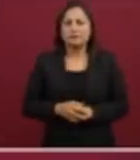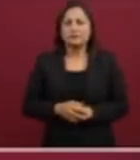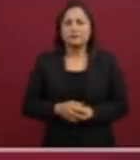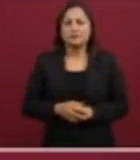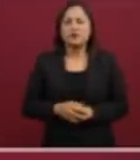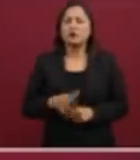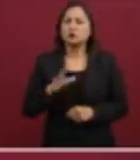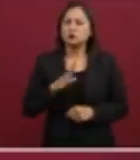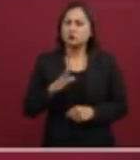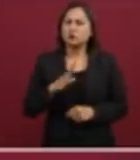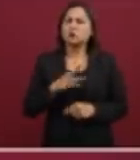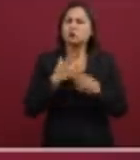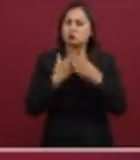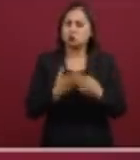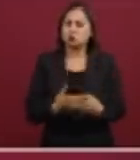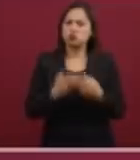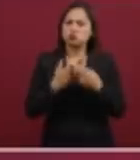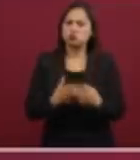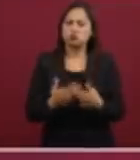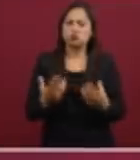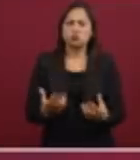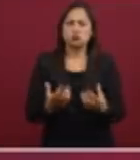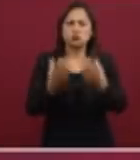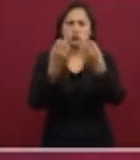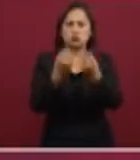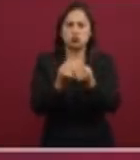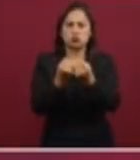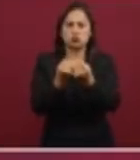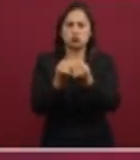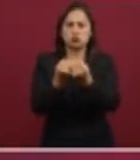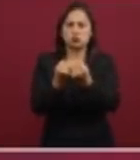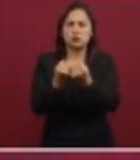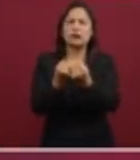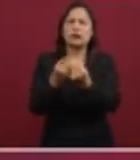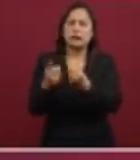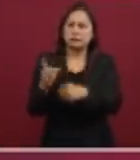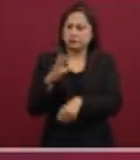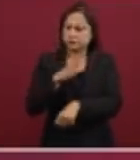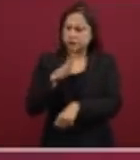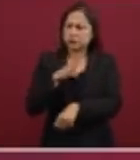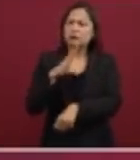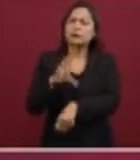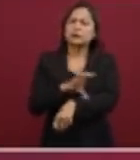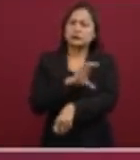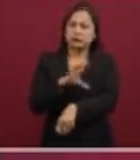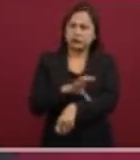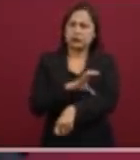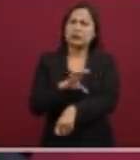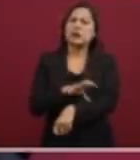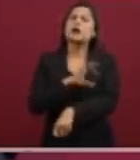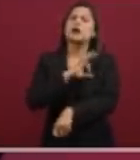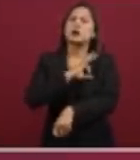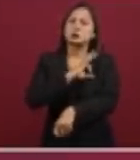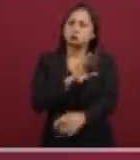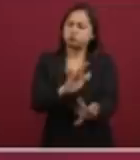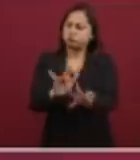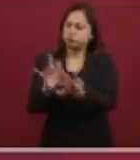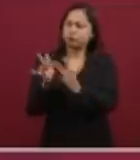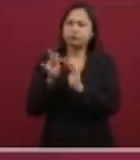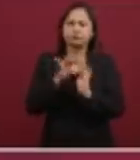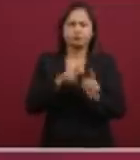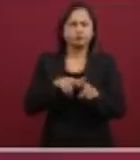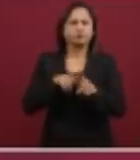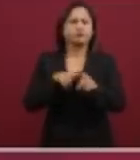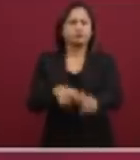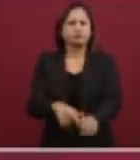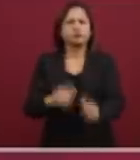plantas suficientes, hay reservas de energía para abastecer todos los hogares y abastecer las